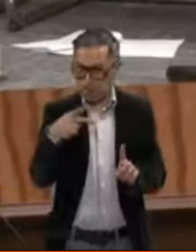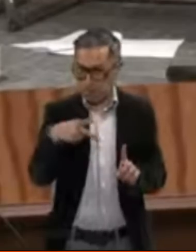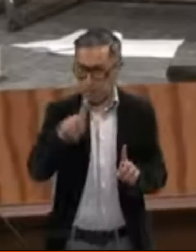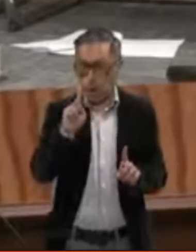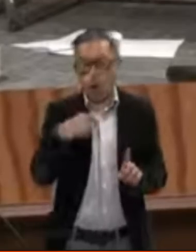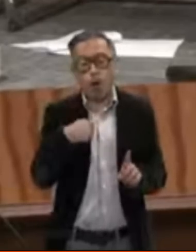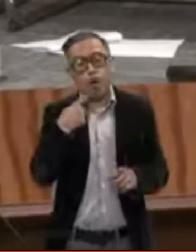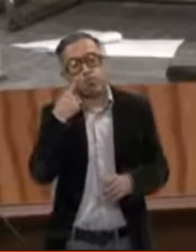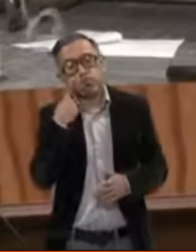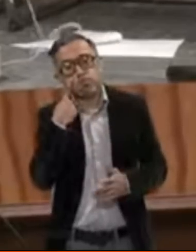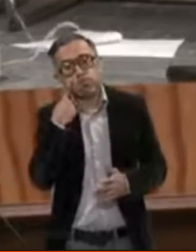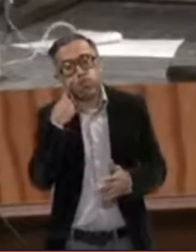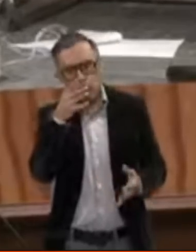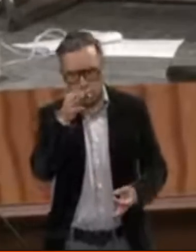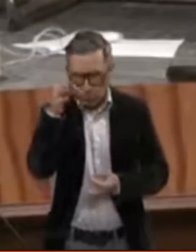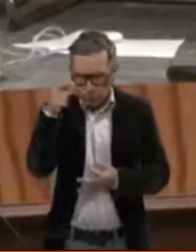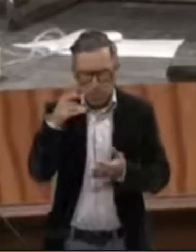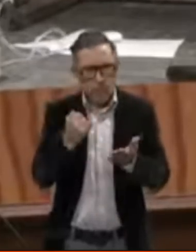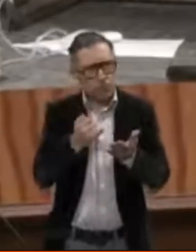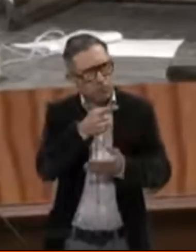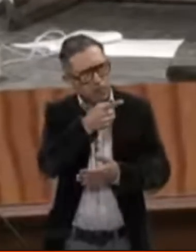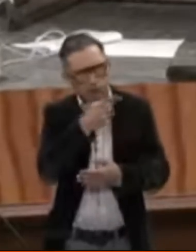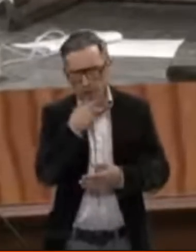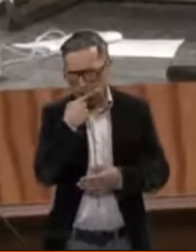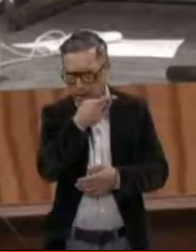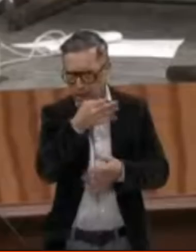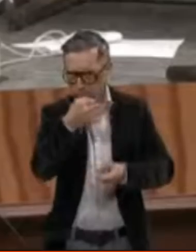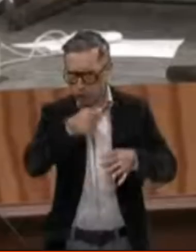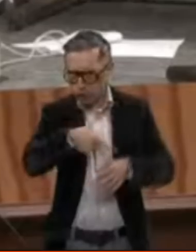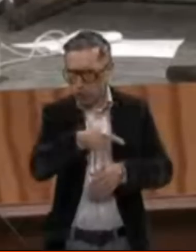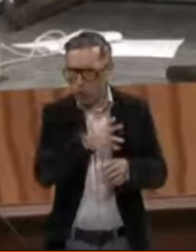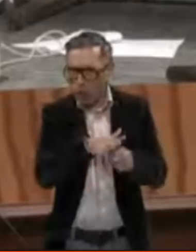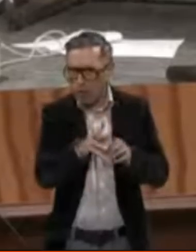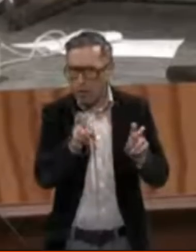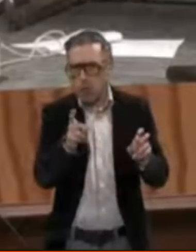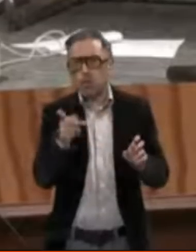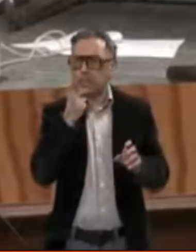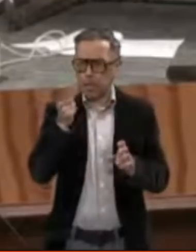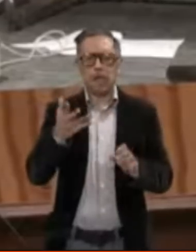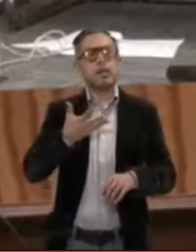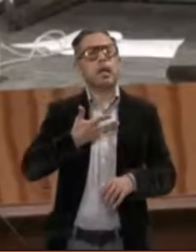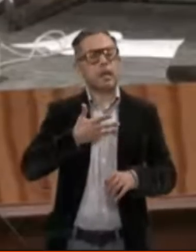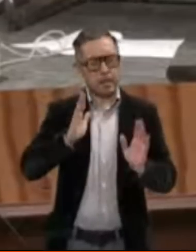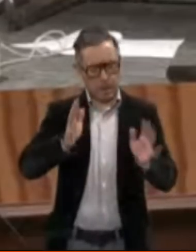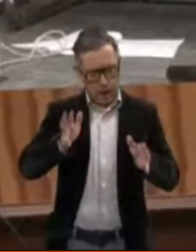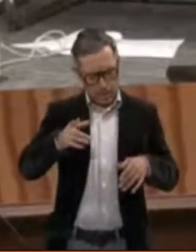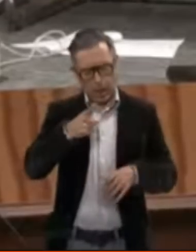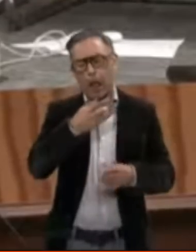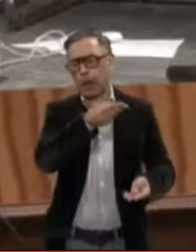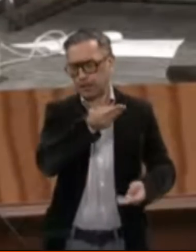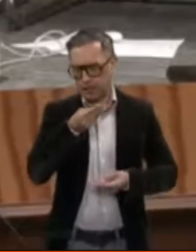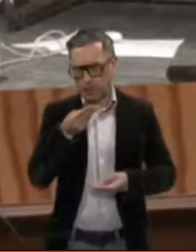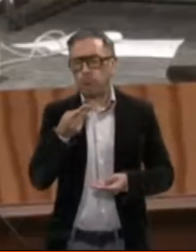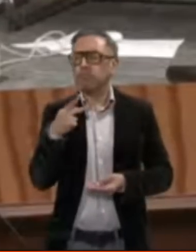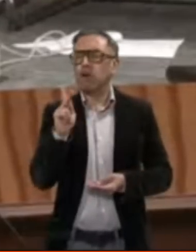cuál es esta resolución. Y por supuesto ahora van a salir con que ahí está, que ya la recibieron, pero ¿qué demuestra